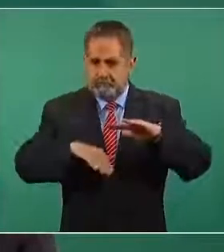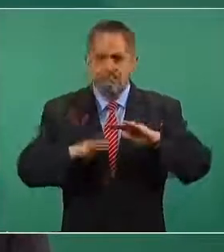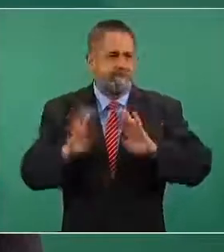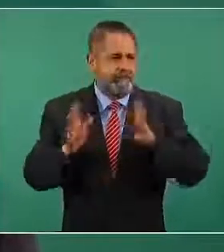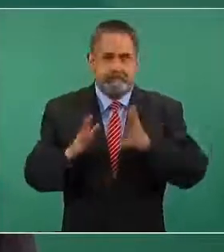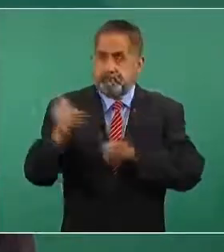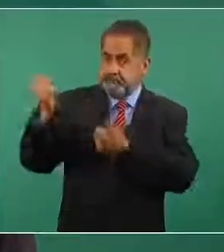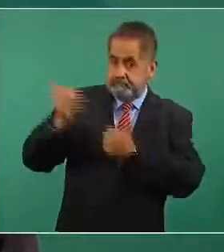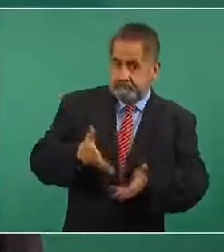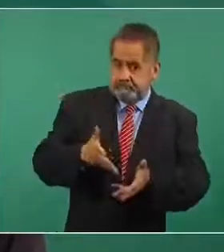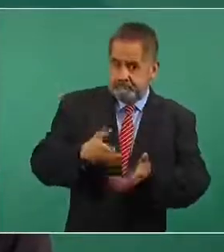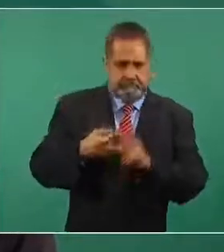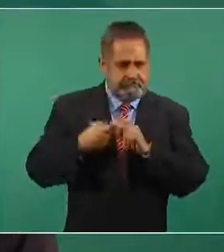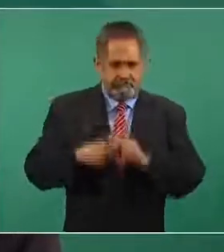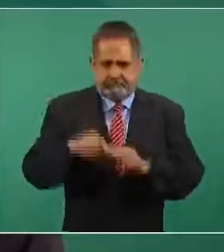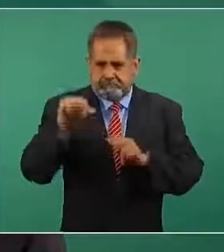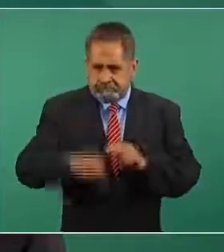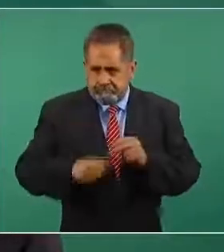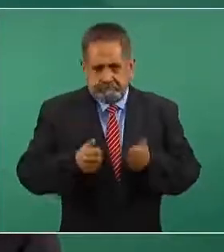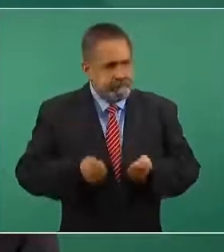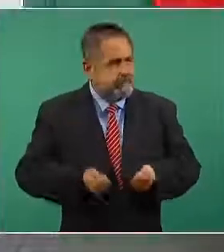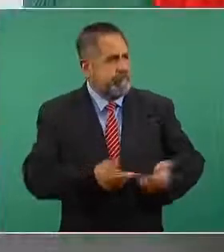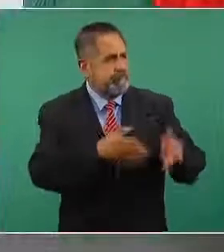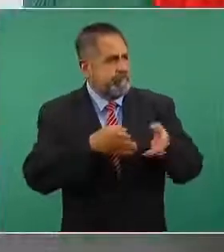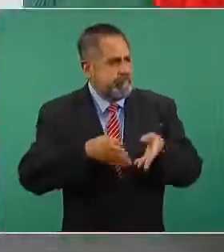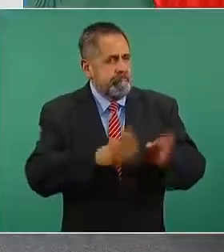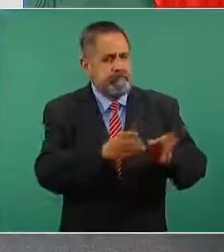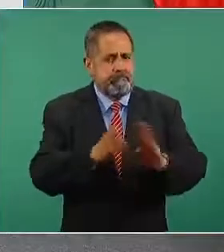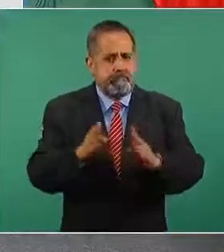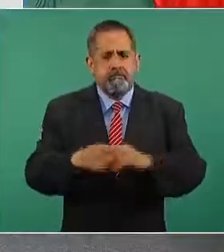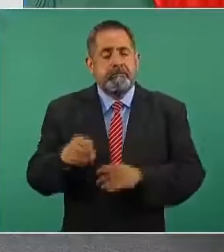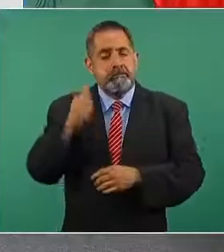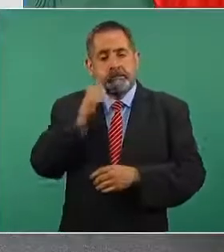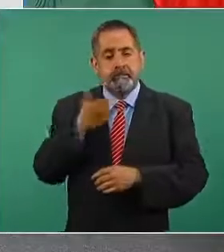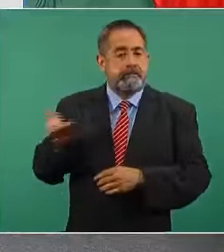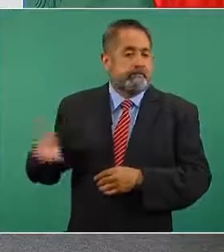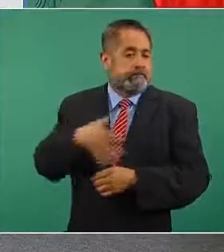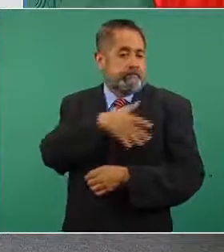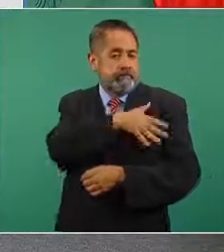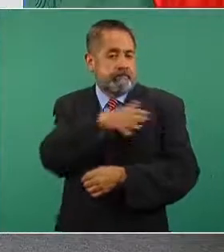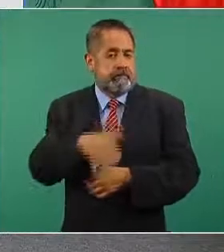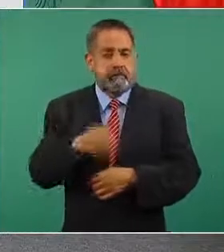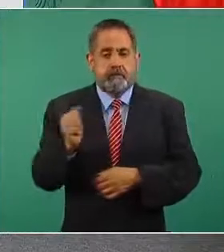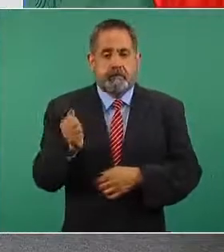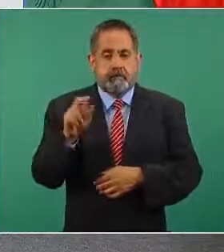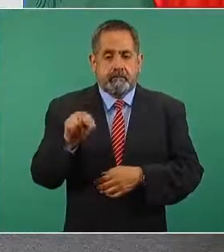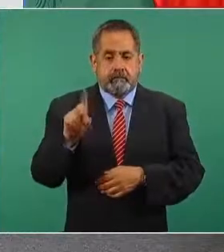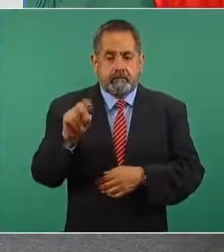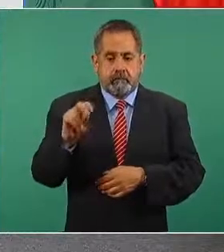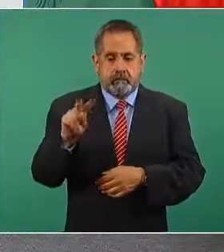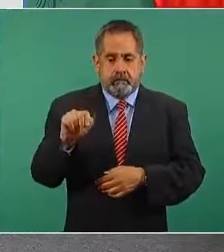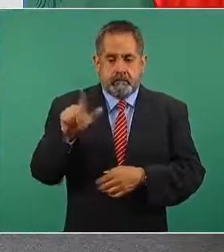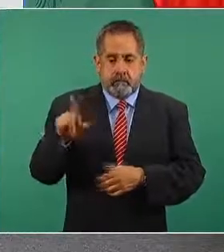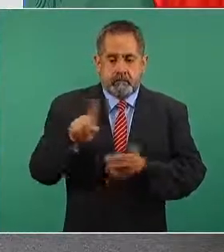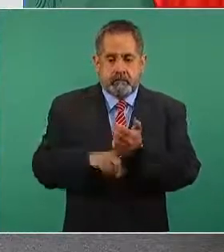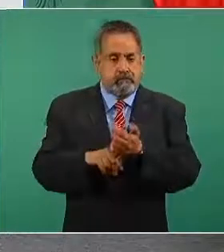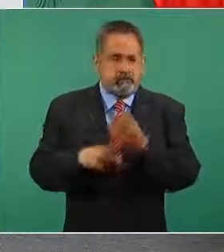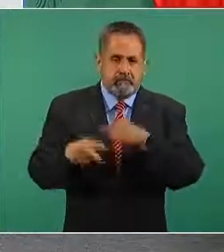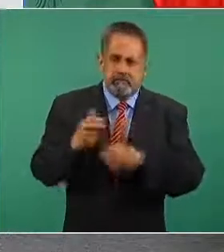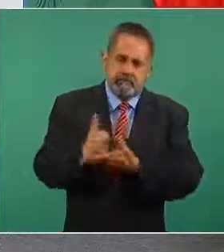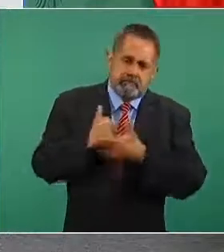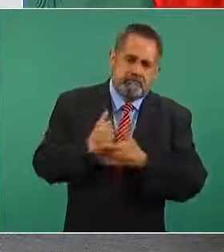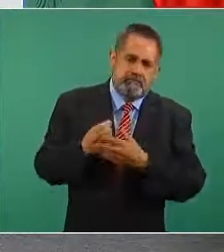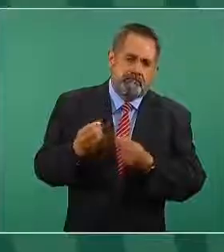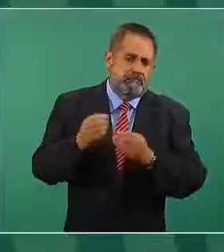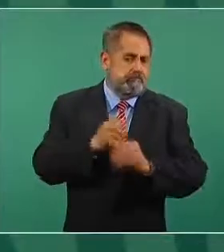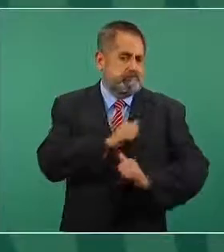rutas terrestres y aéreas que nos ha comentado siempre el general Sandoval, que con la valiosísima ayuda